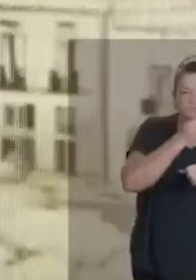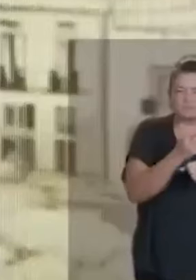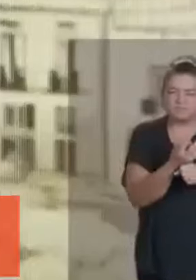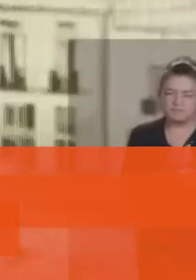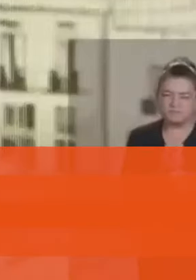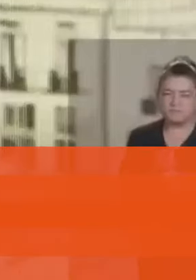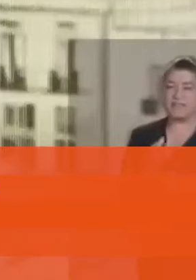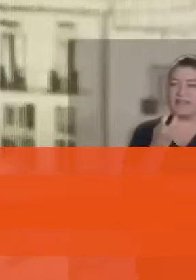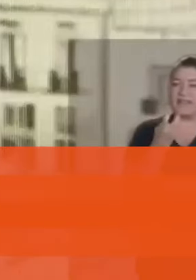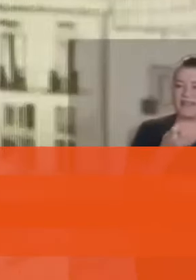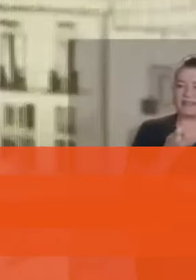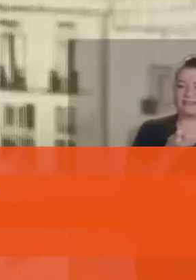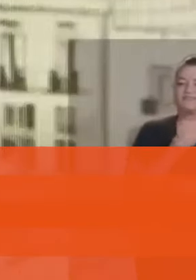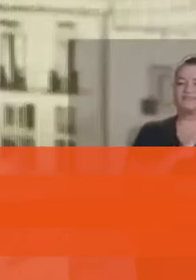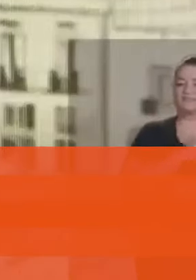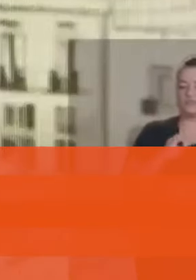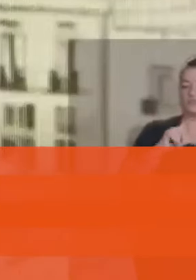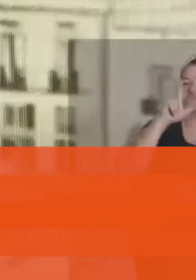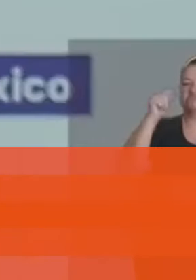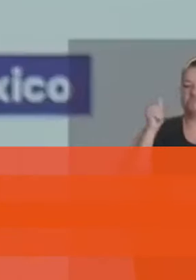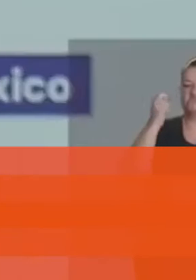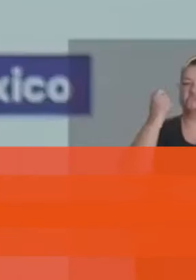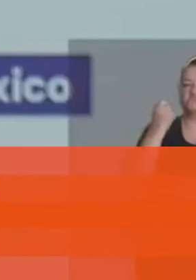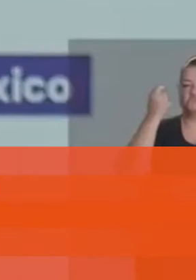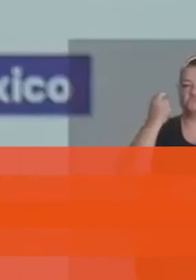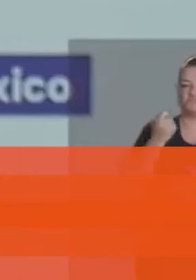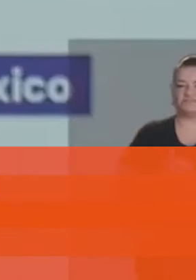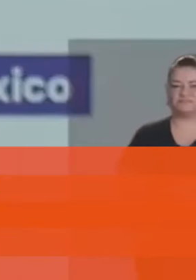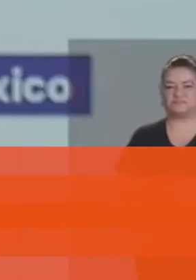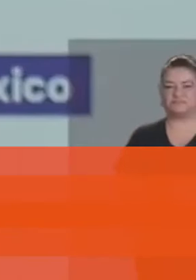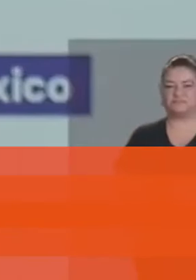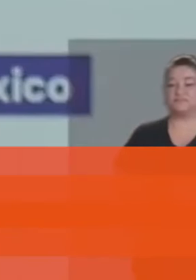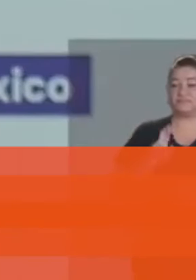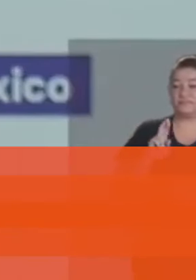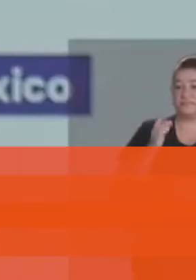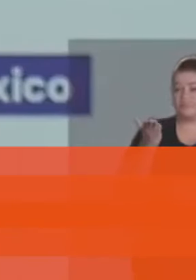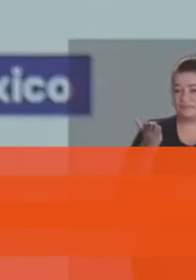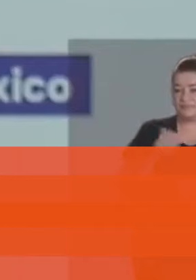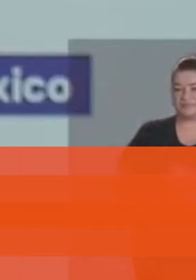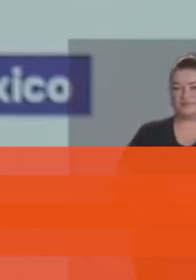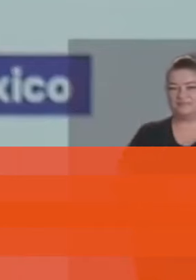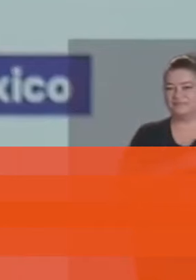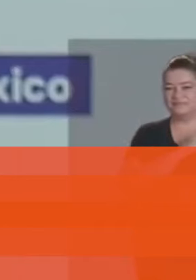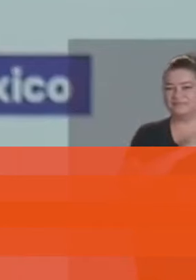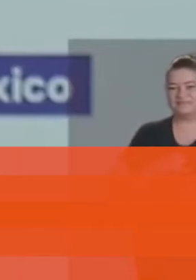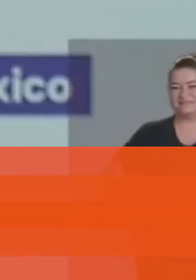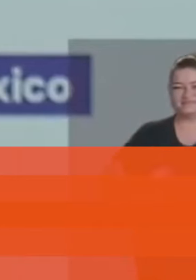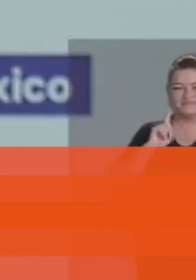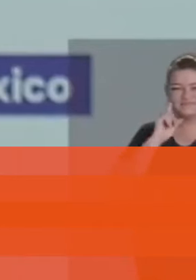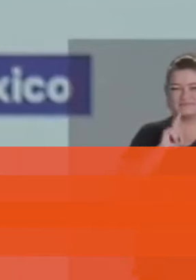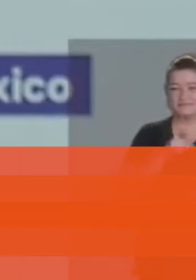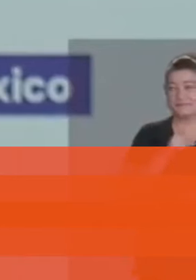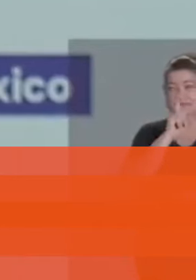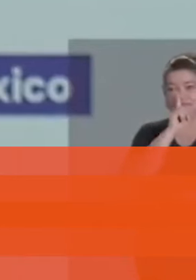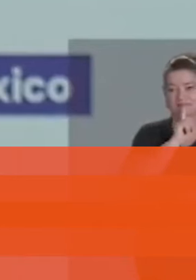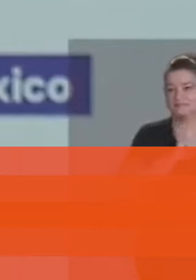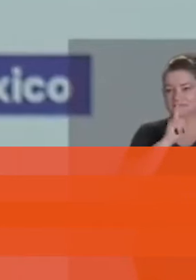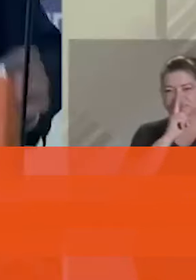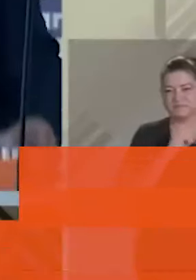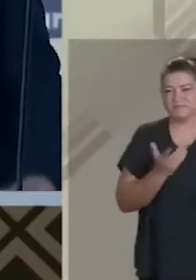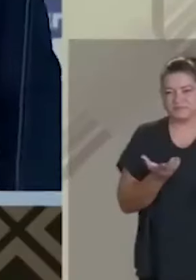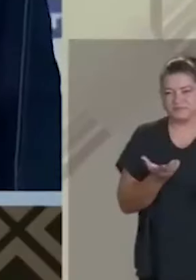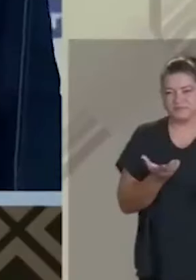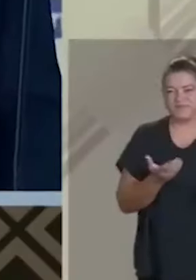Gracias. Señora Xóchitl Gálvez, por favor. Yo quisiera que contestara a la candidata de las mentiras si recibió o no apoyo su empresa durante la